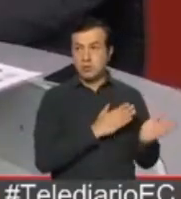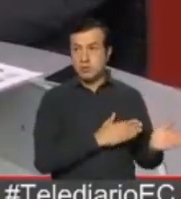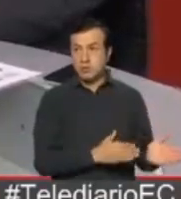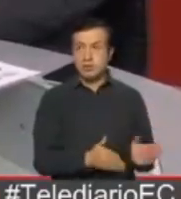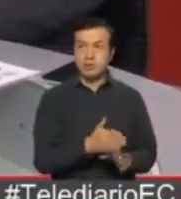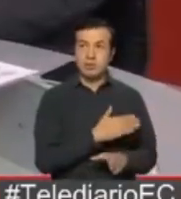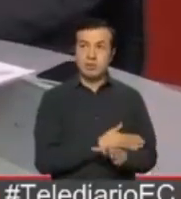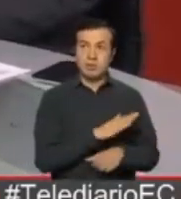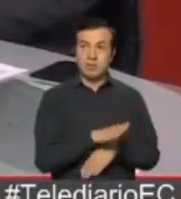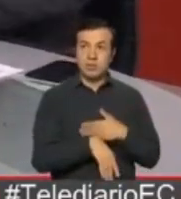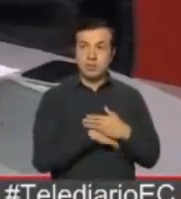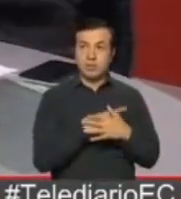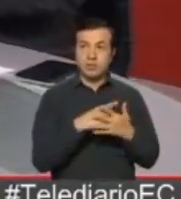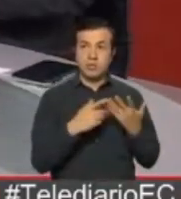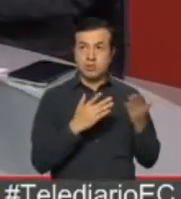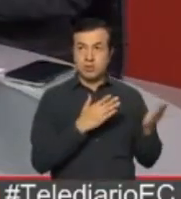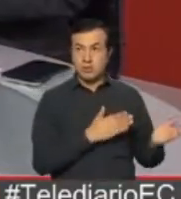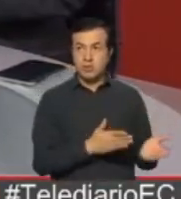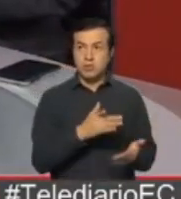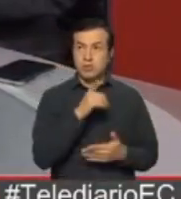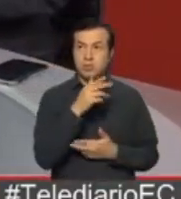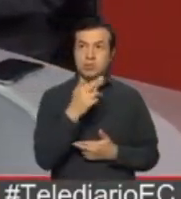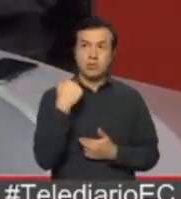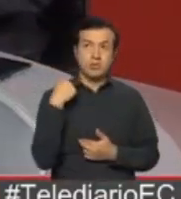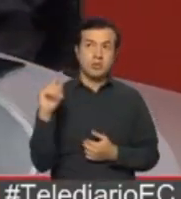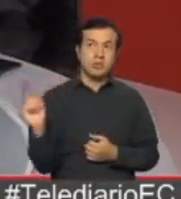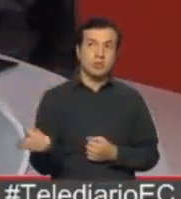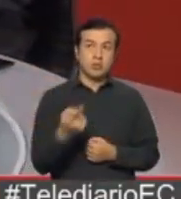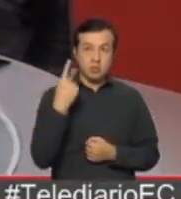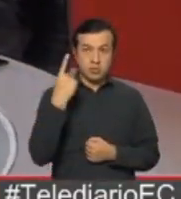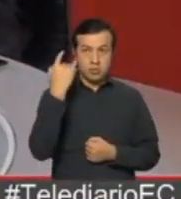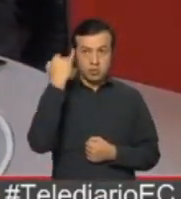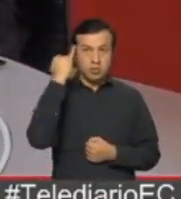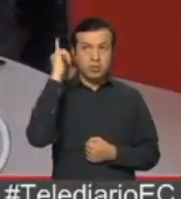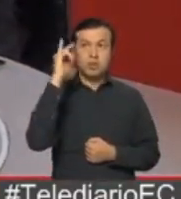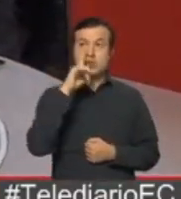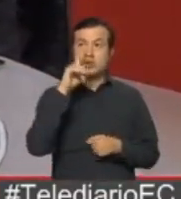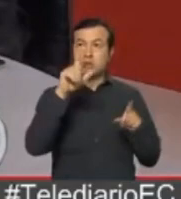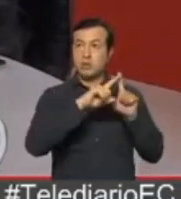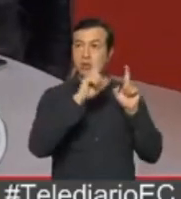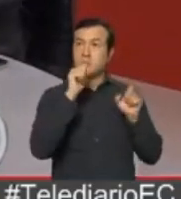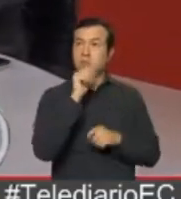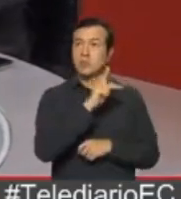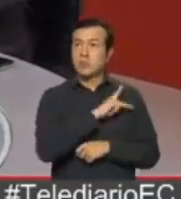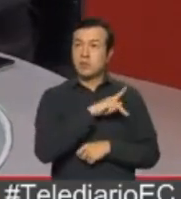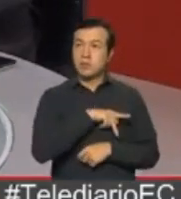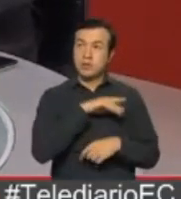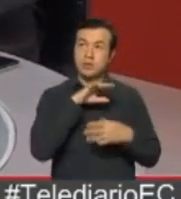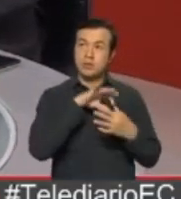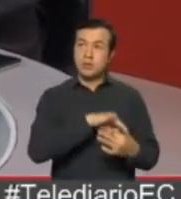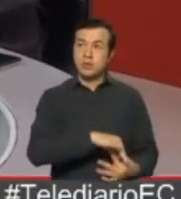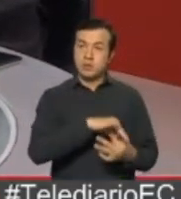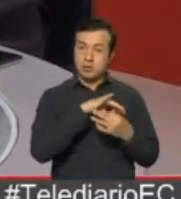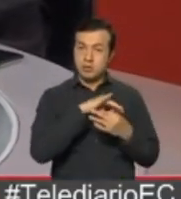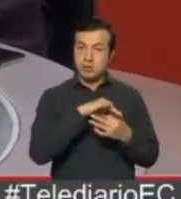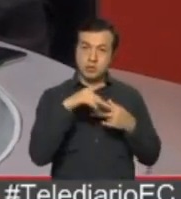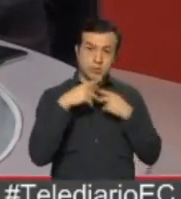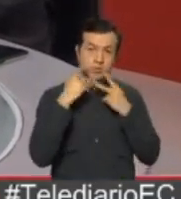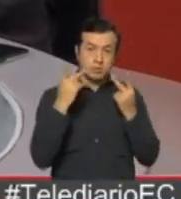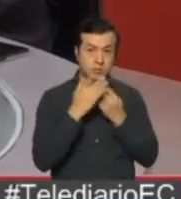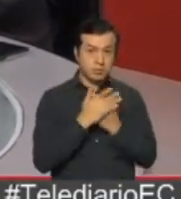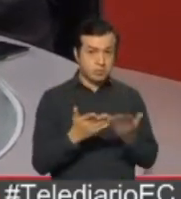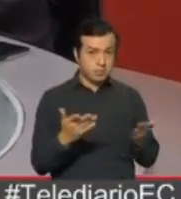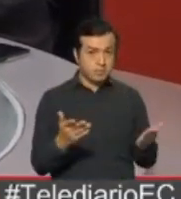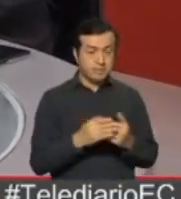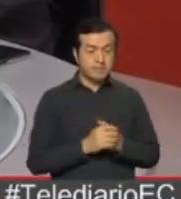de factibilidad eso está en manos exclusivamente de la iniciativa privada en alianza con lo público